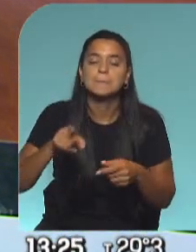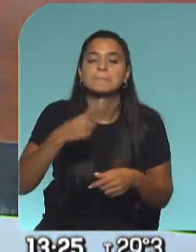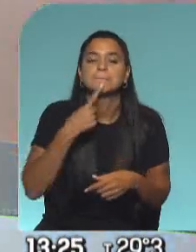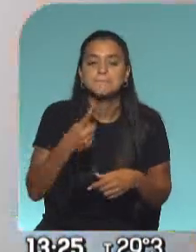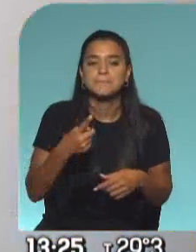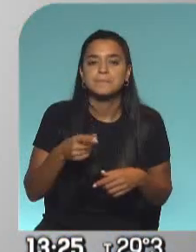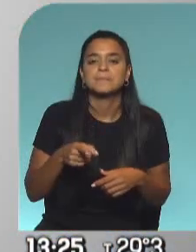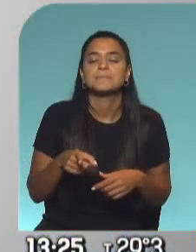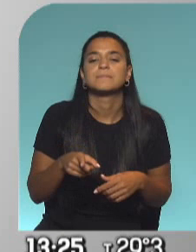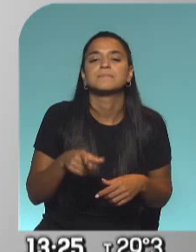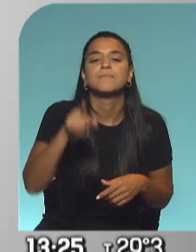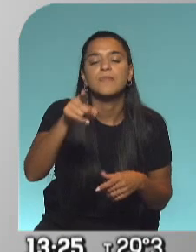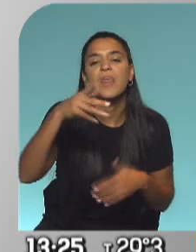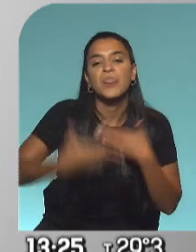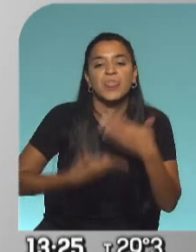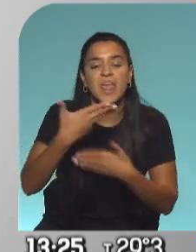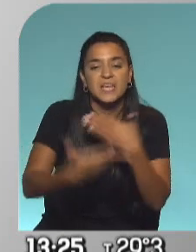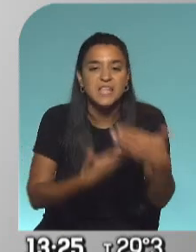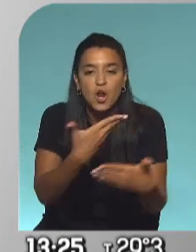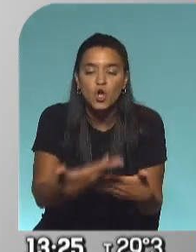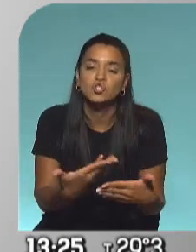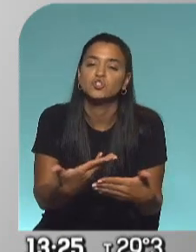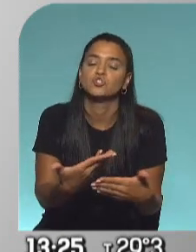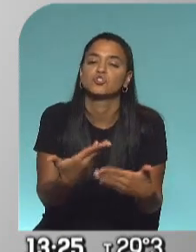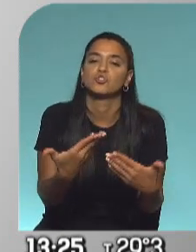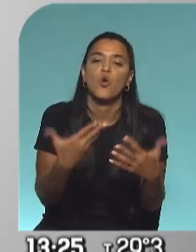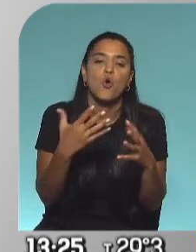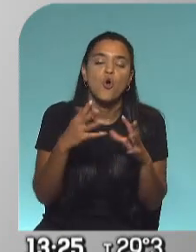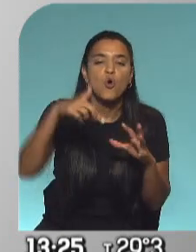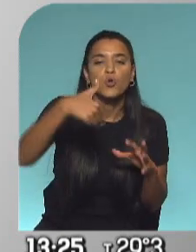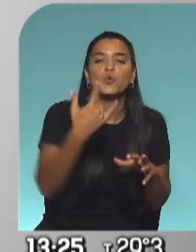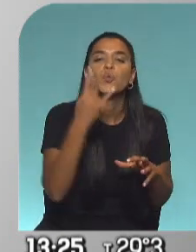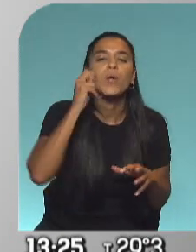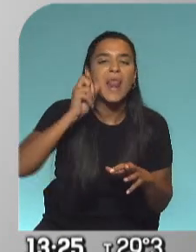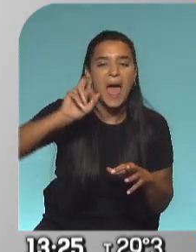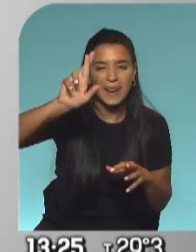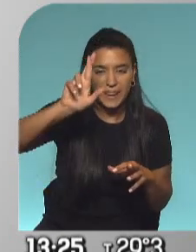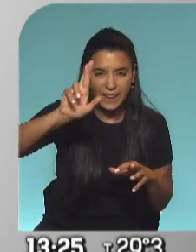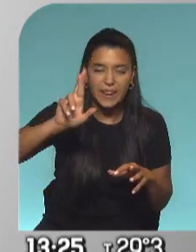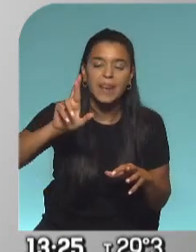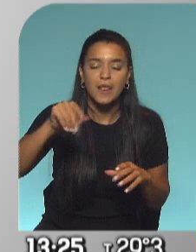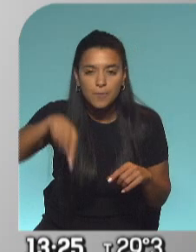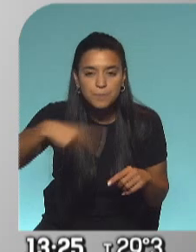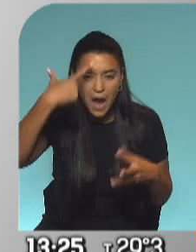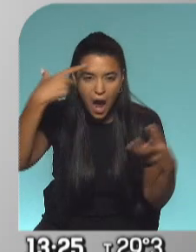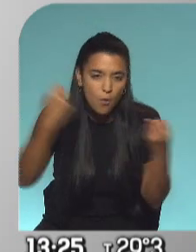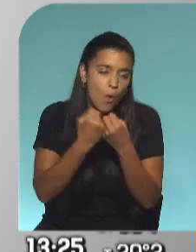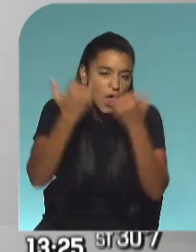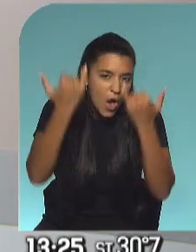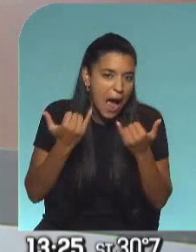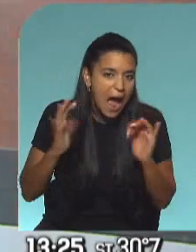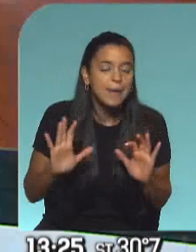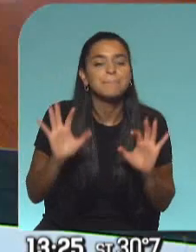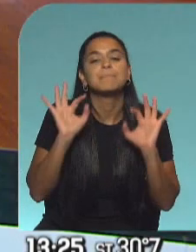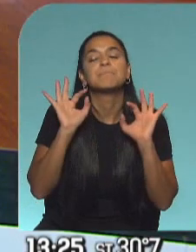al anterior, que es el tema del desarrollo, sobre todo nuclear, ¿no? Y en este punto pueden ponerse de acuerdo para llegar a